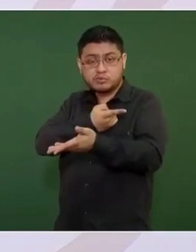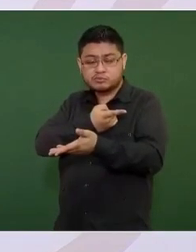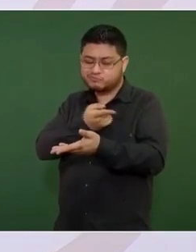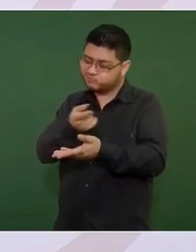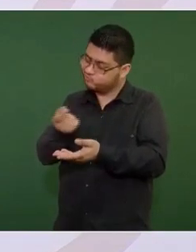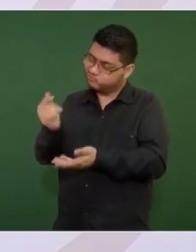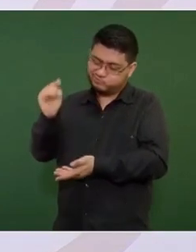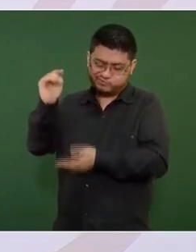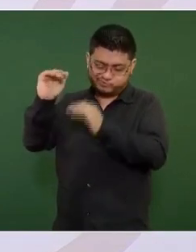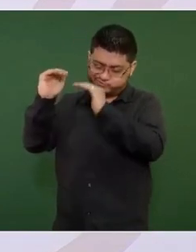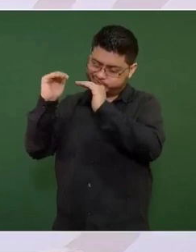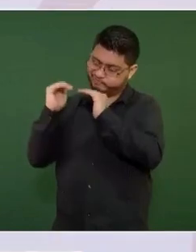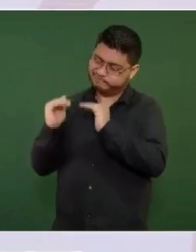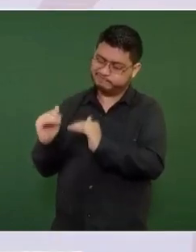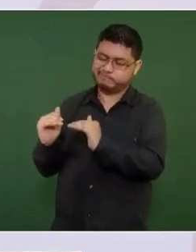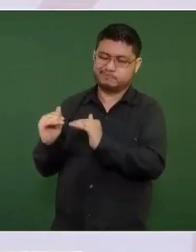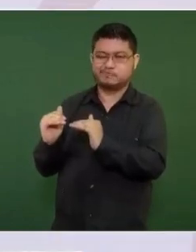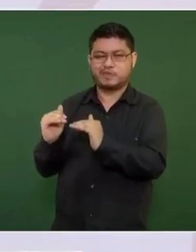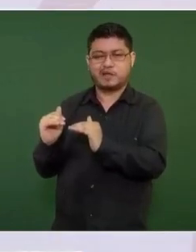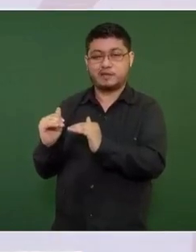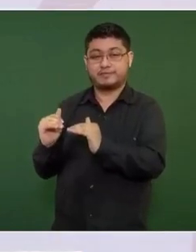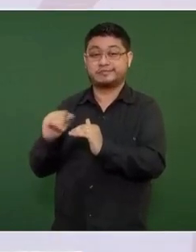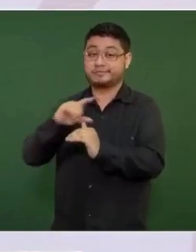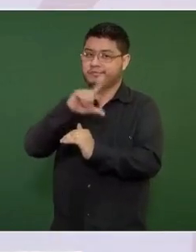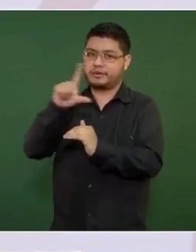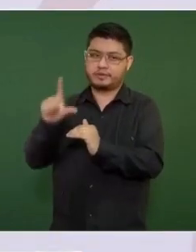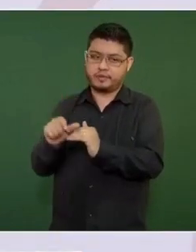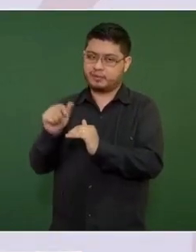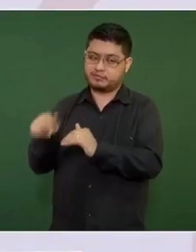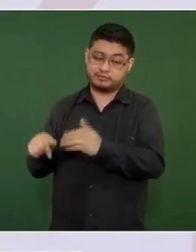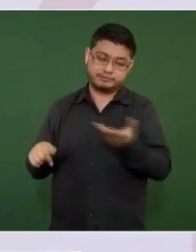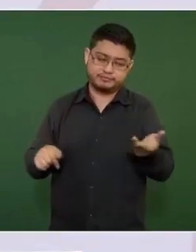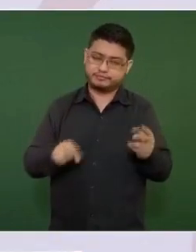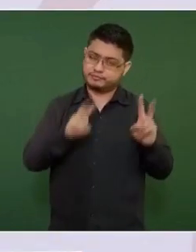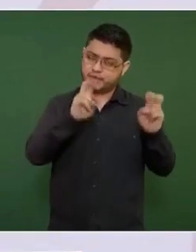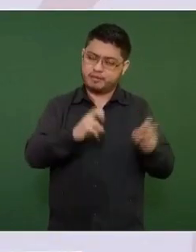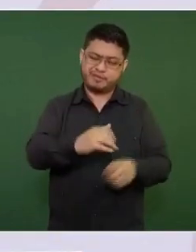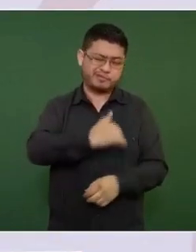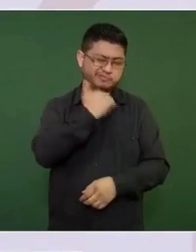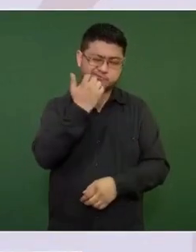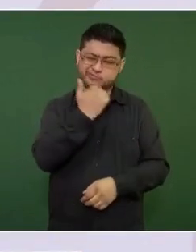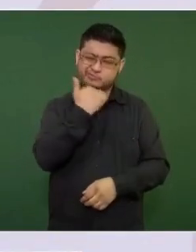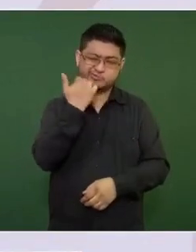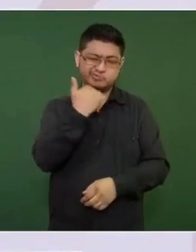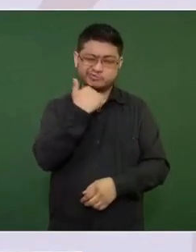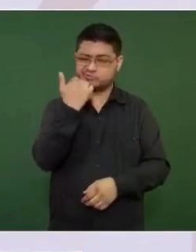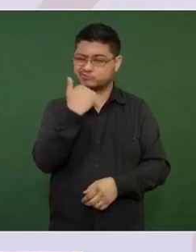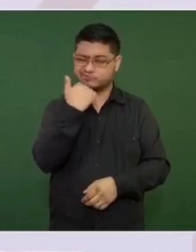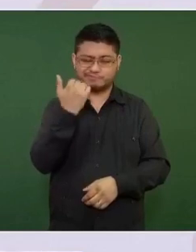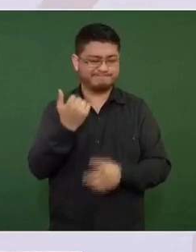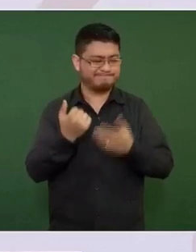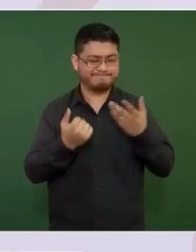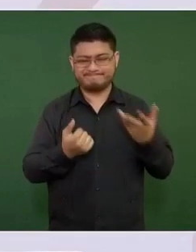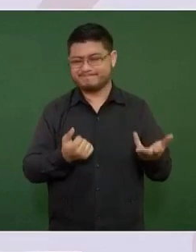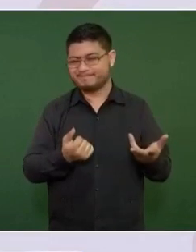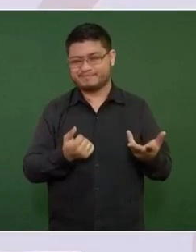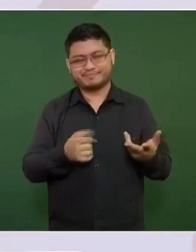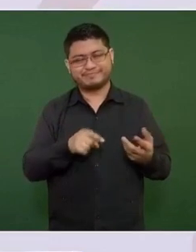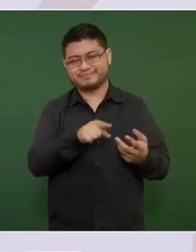luego porque había que limpiar de corrupción todo lo relacionado